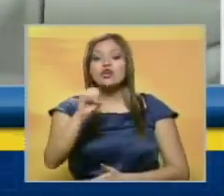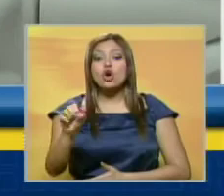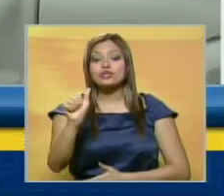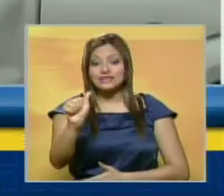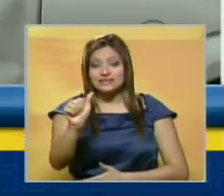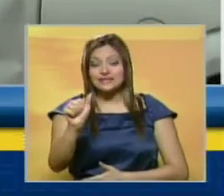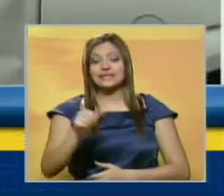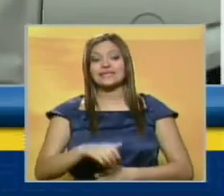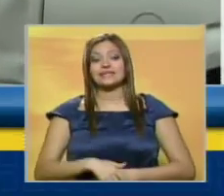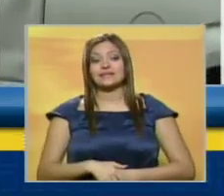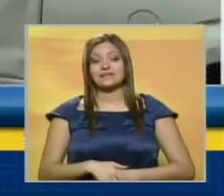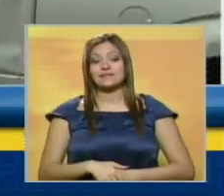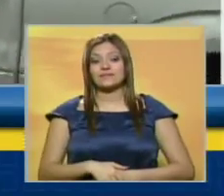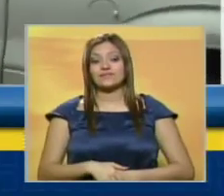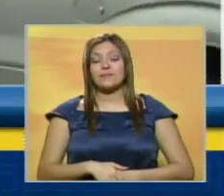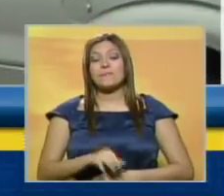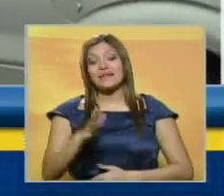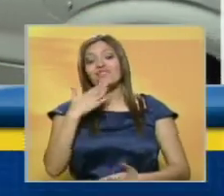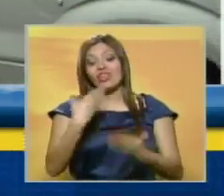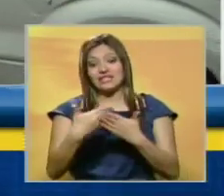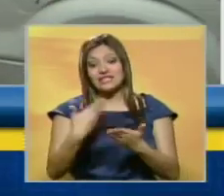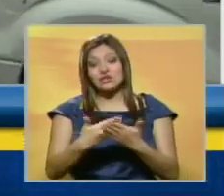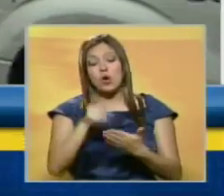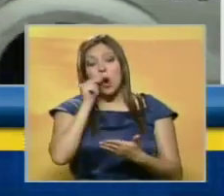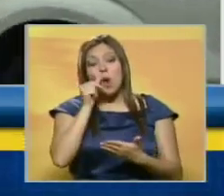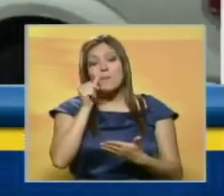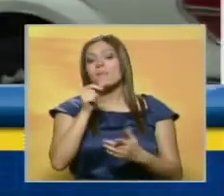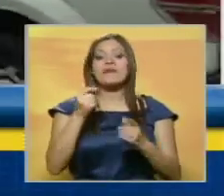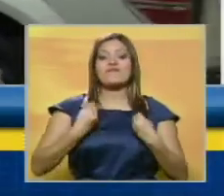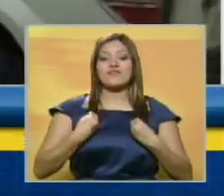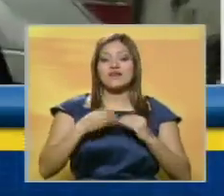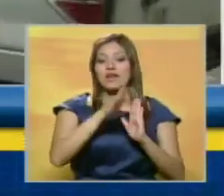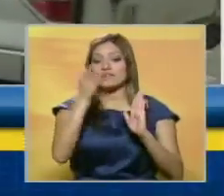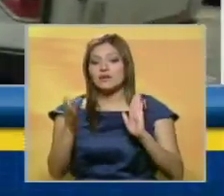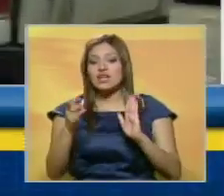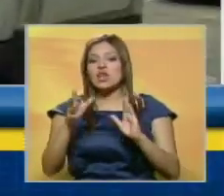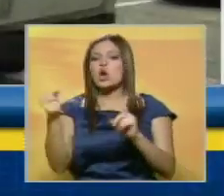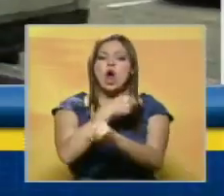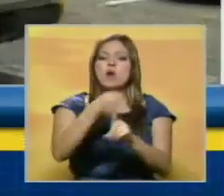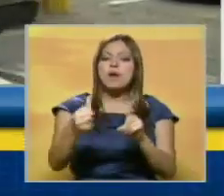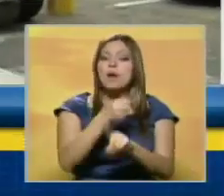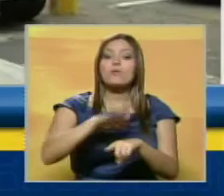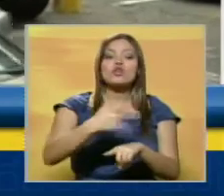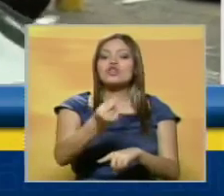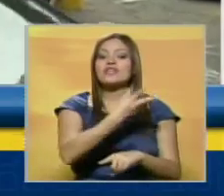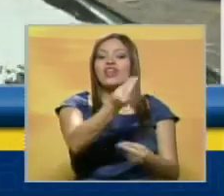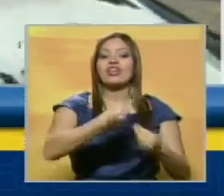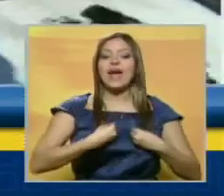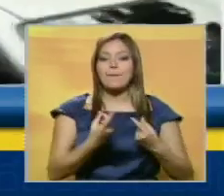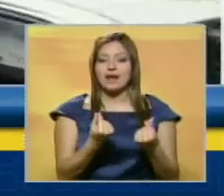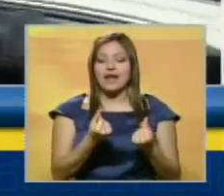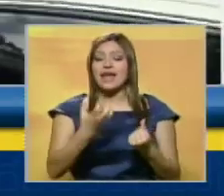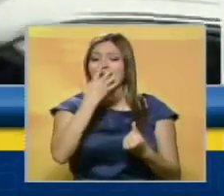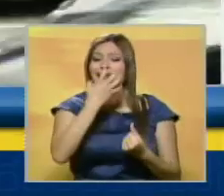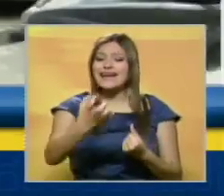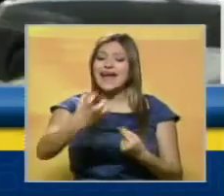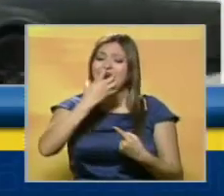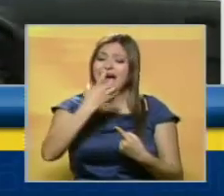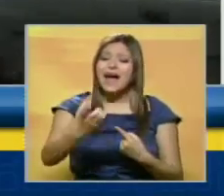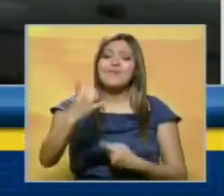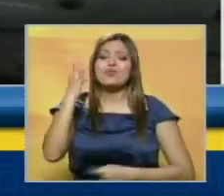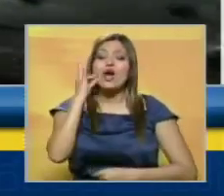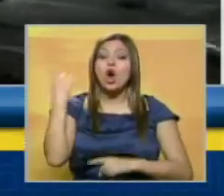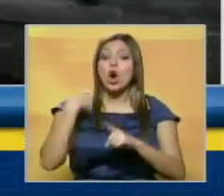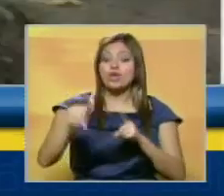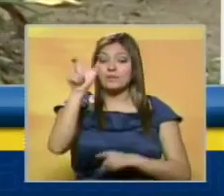Emilia Saldivia de Luca. Según testigos, un vecino la golpeó por haberse negado a darle dinero. Los gritos de la víctima alertaron a